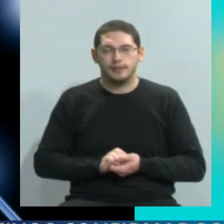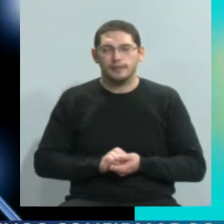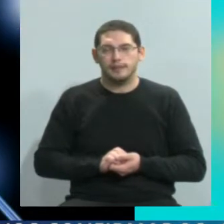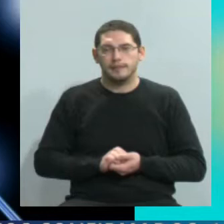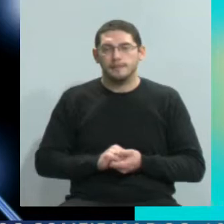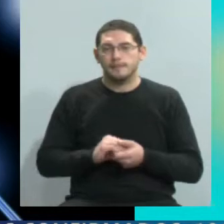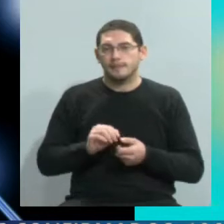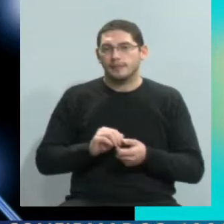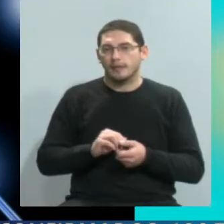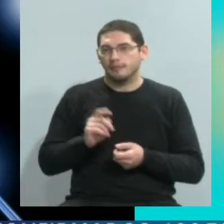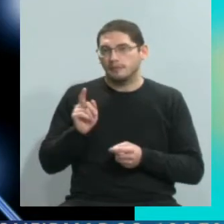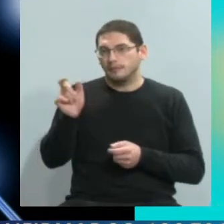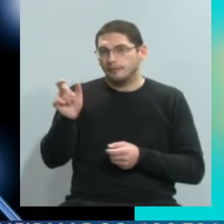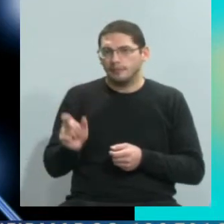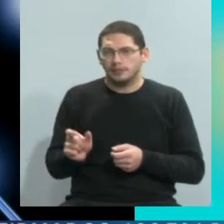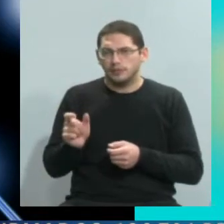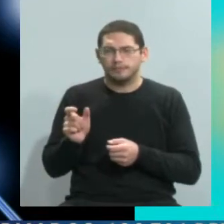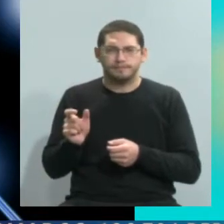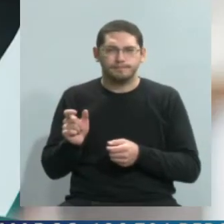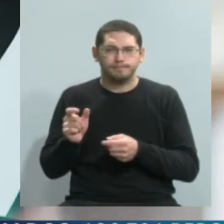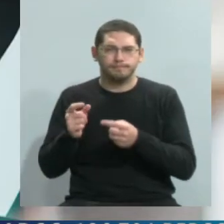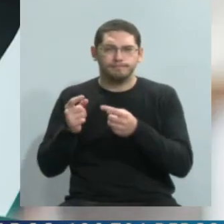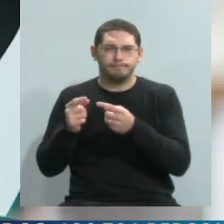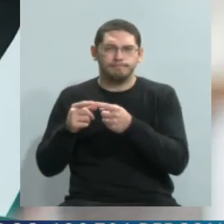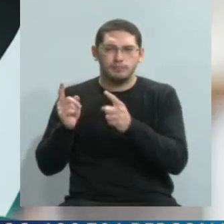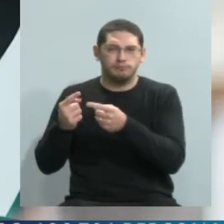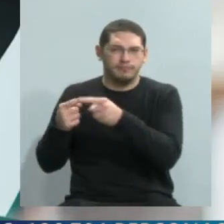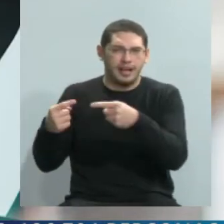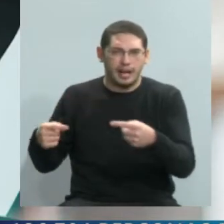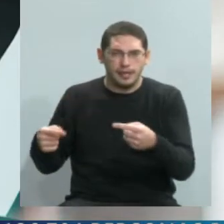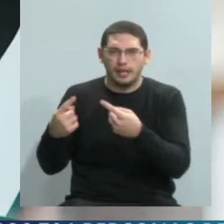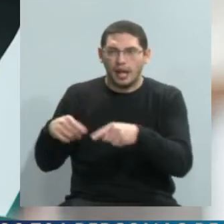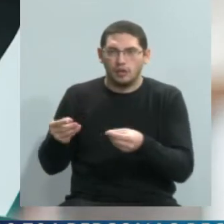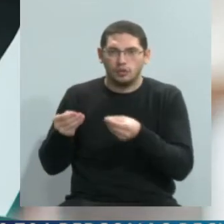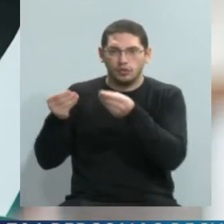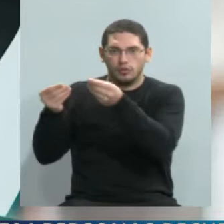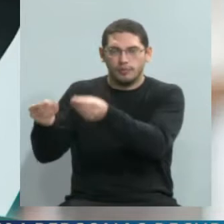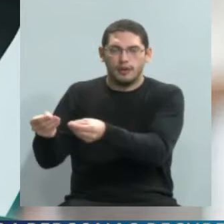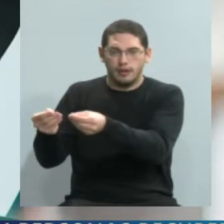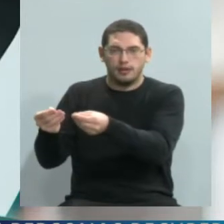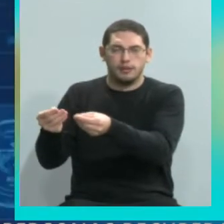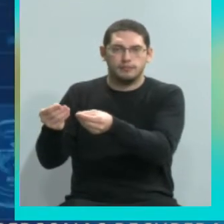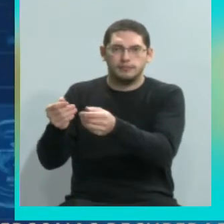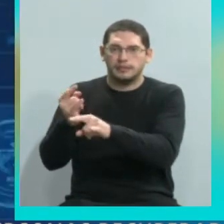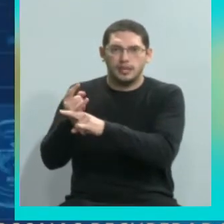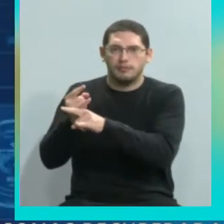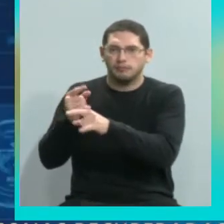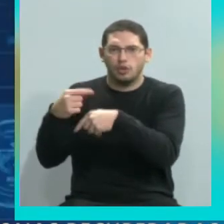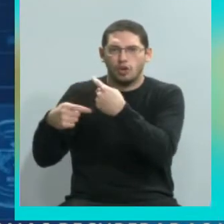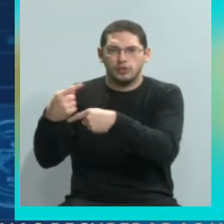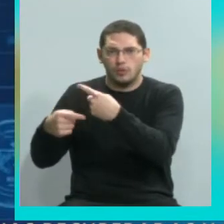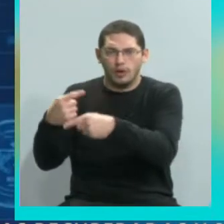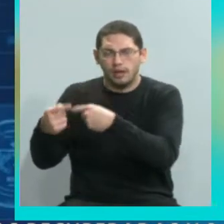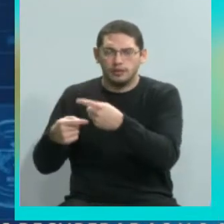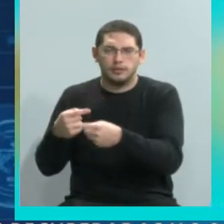da la posibilidad de no necesitar una herramienta de esta índole. Creo que pasa por la incertidumbre que vivimos permanentemente y estamos